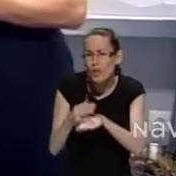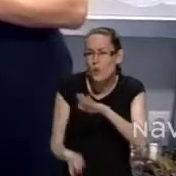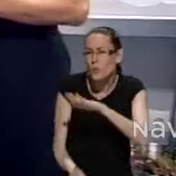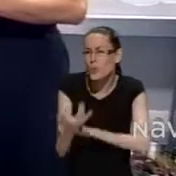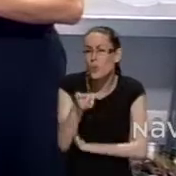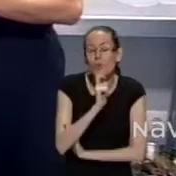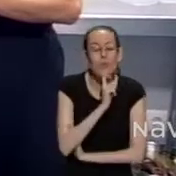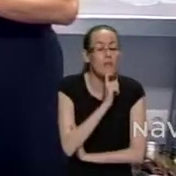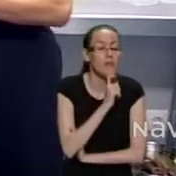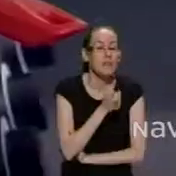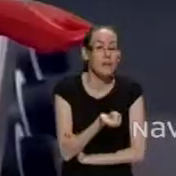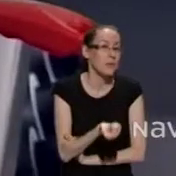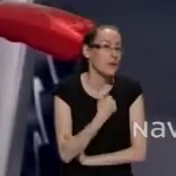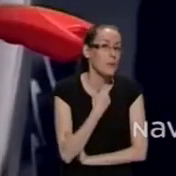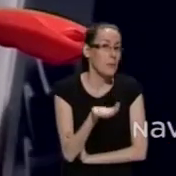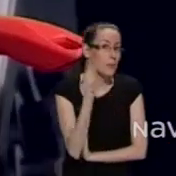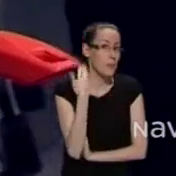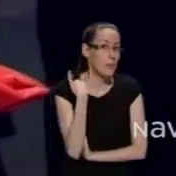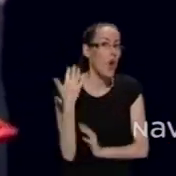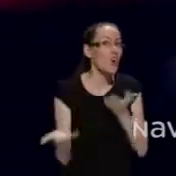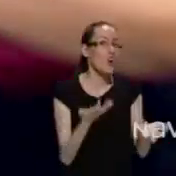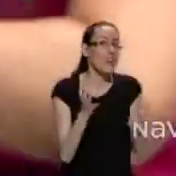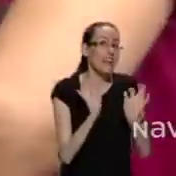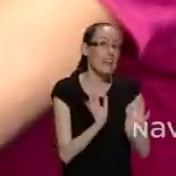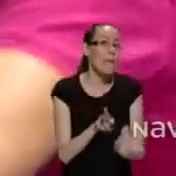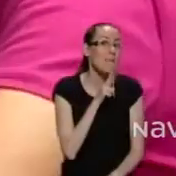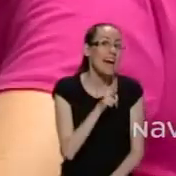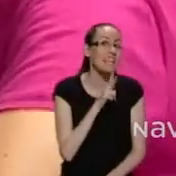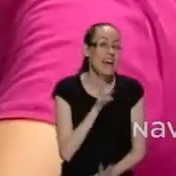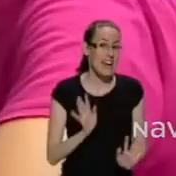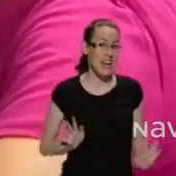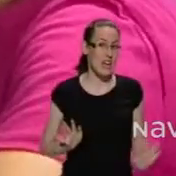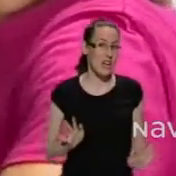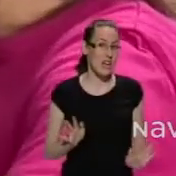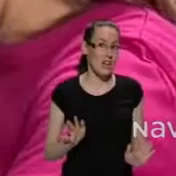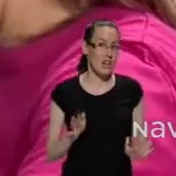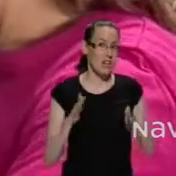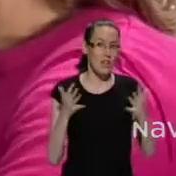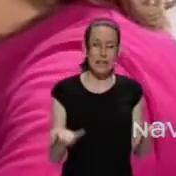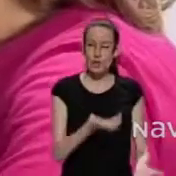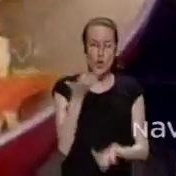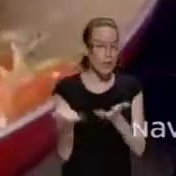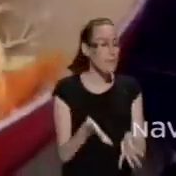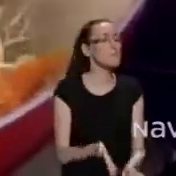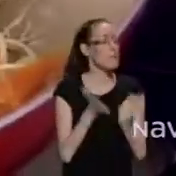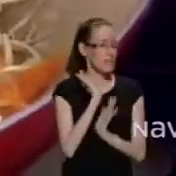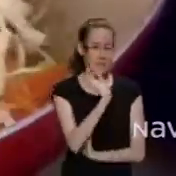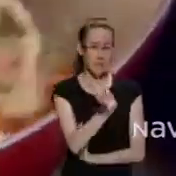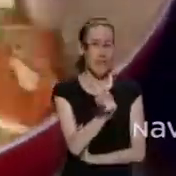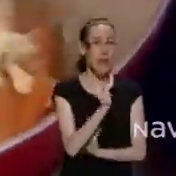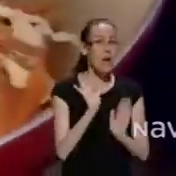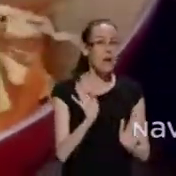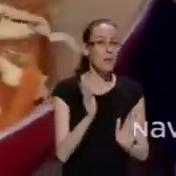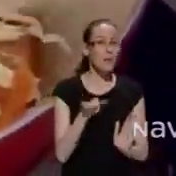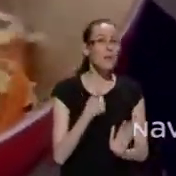que en mis orígenes era ya cocinera vegetariana. Entonces, todo lo que era relacionado con la cocina me gustaba, pero sí que fue a raíz de un